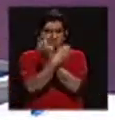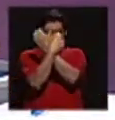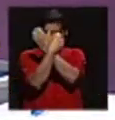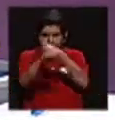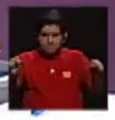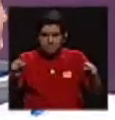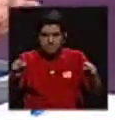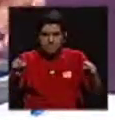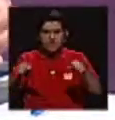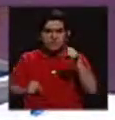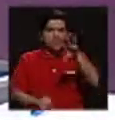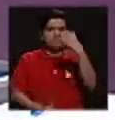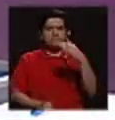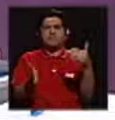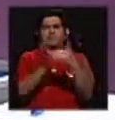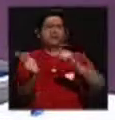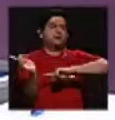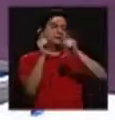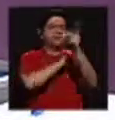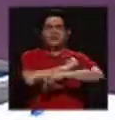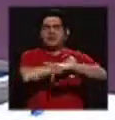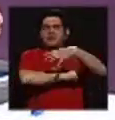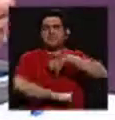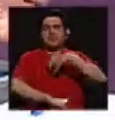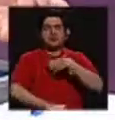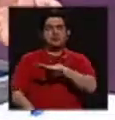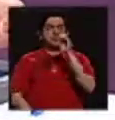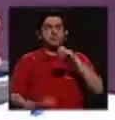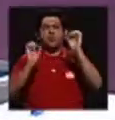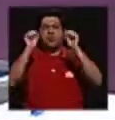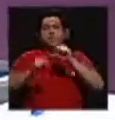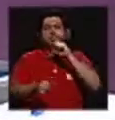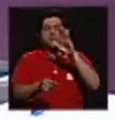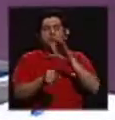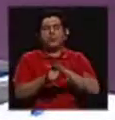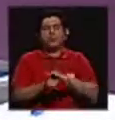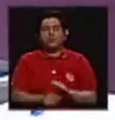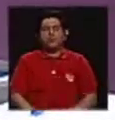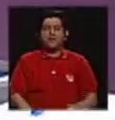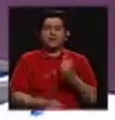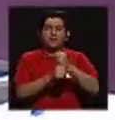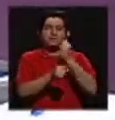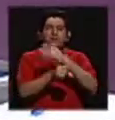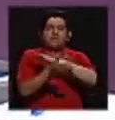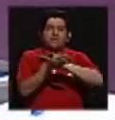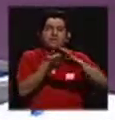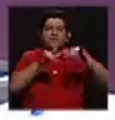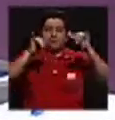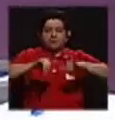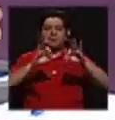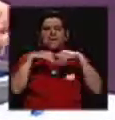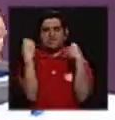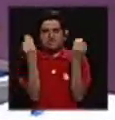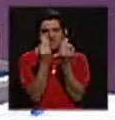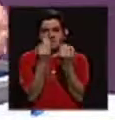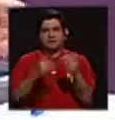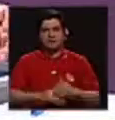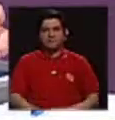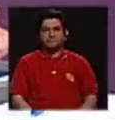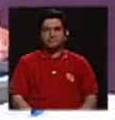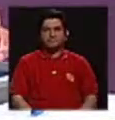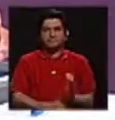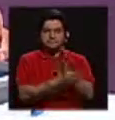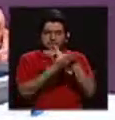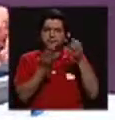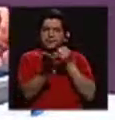imposible regresar a sus países o integrarse a lo que les prometieron, que era un trabajo digno para mantener a sus familias. Entonces digamos que